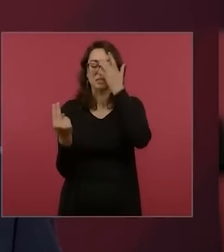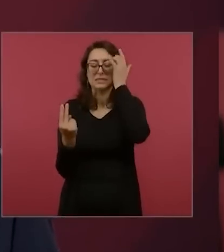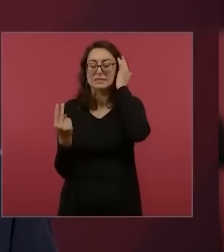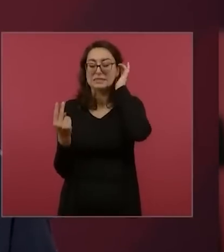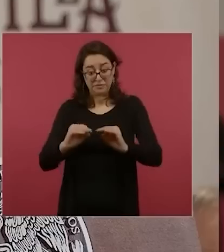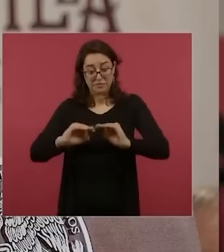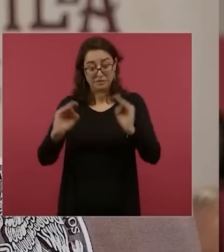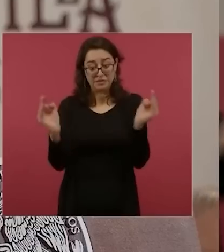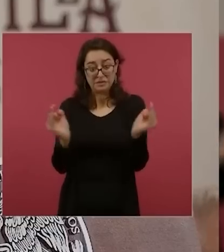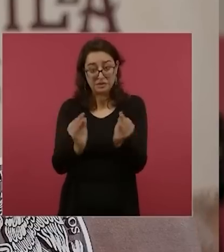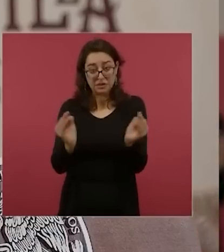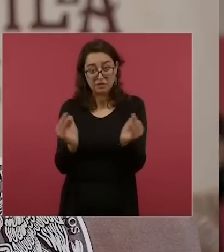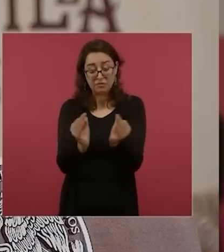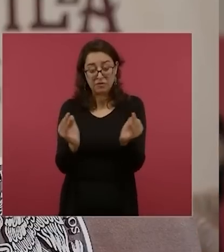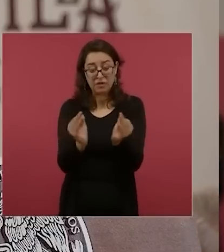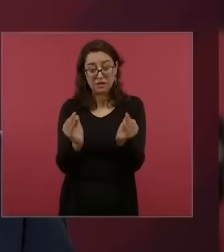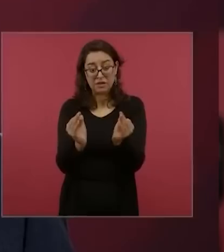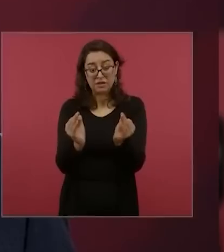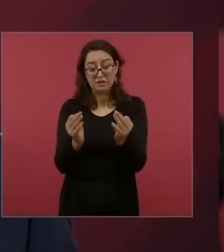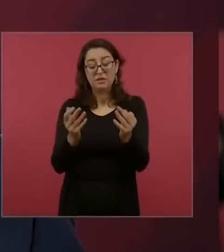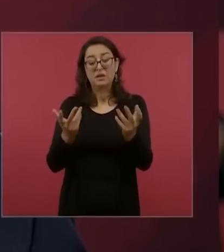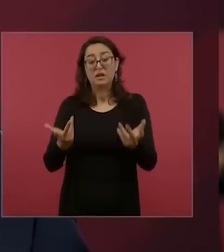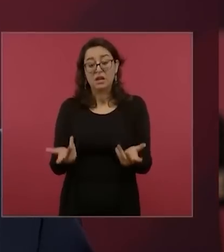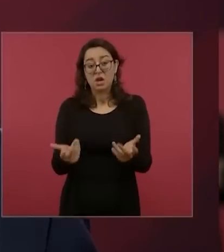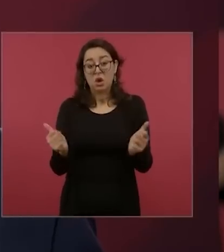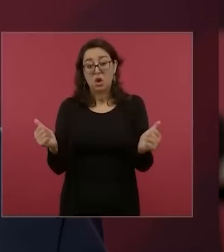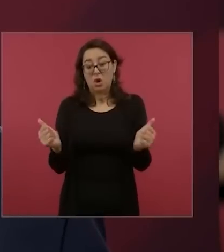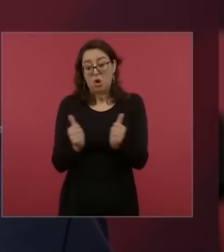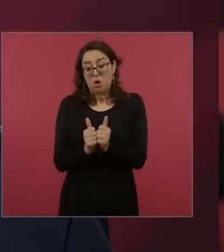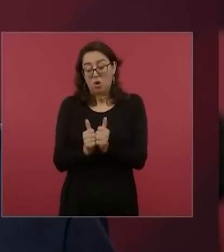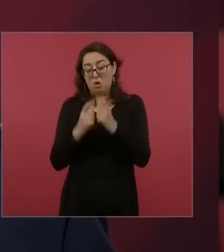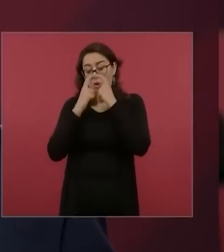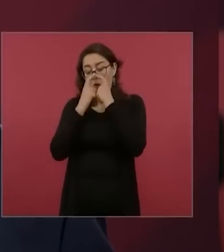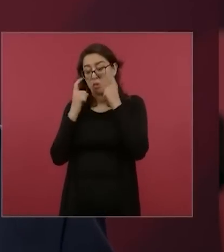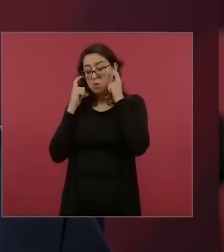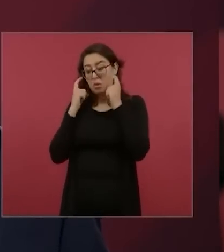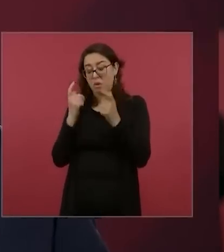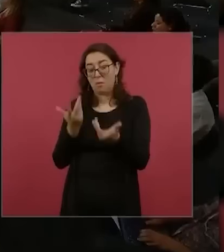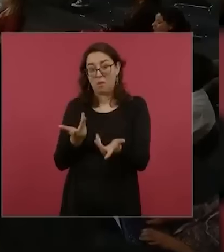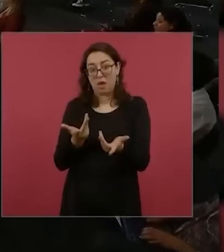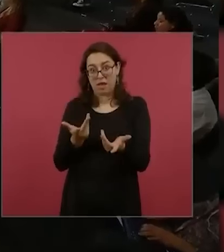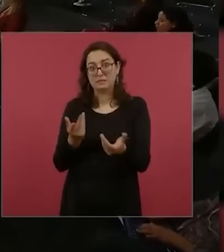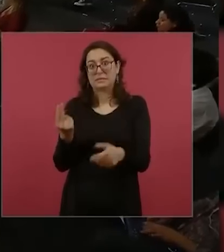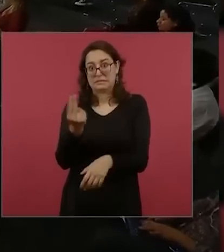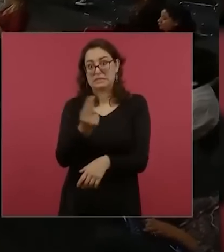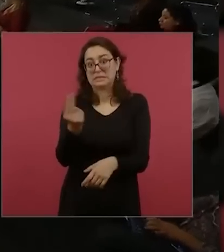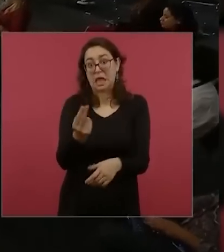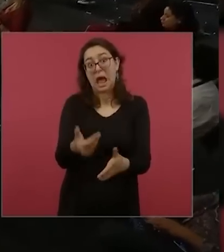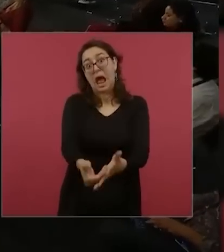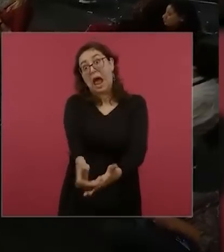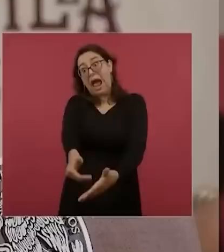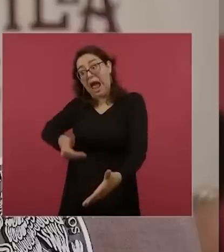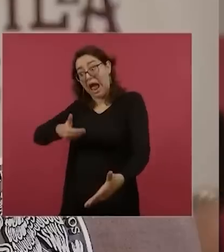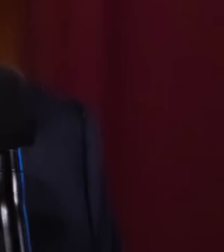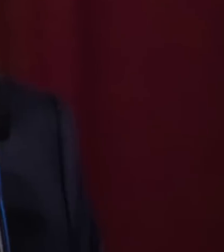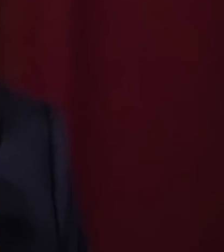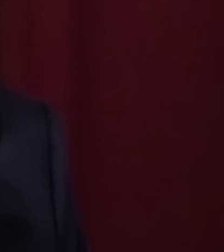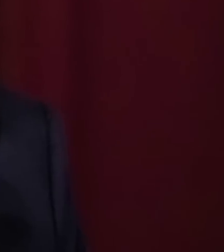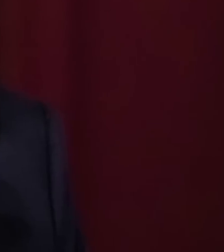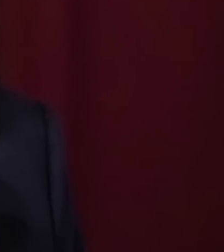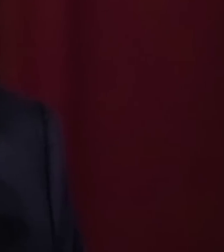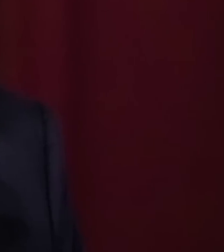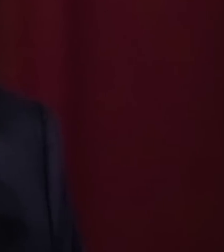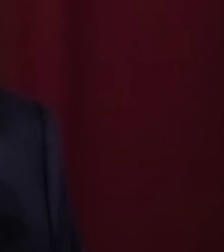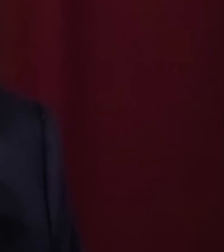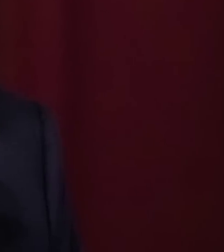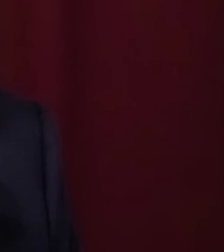las personas podría llevarles a que dejen de usarlo justo cuando es más necesario. Entonces, de momento no estamos haciendo ese llamado. Por su parte,